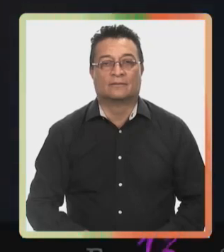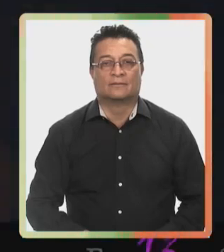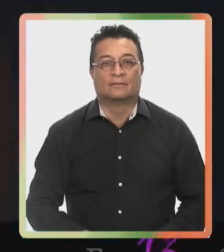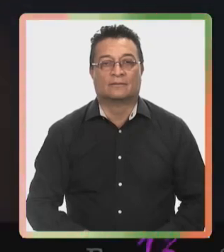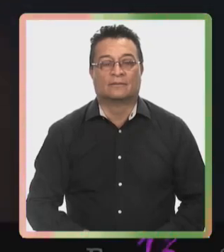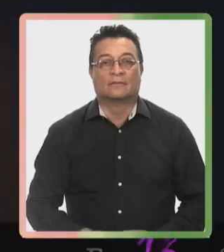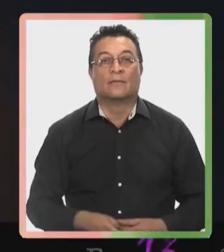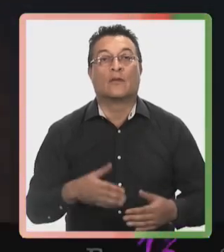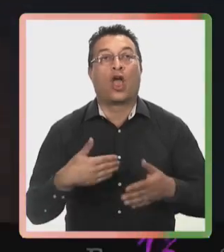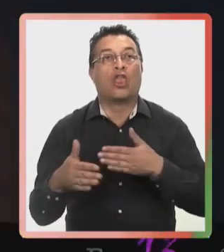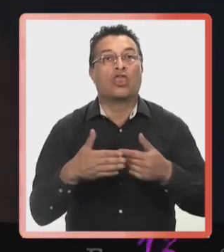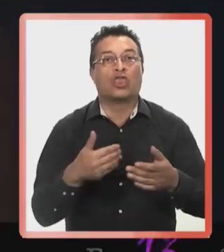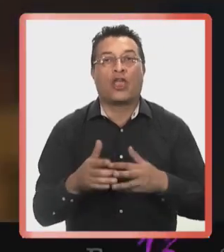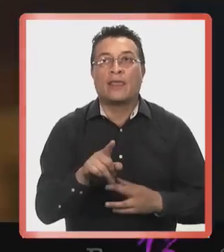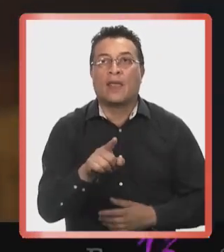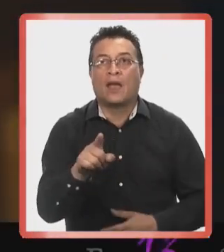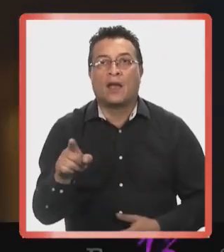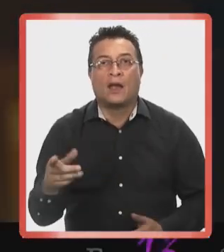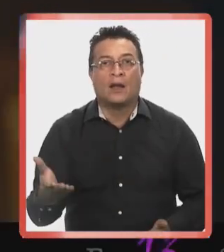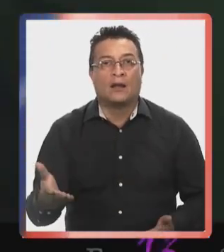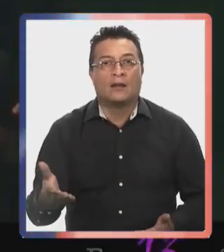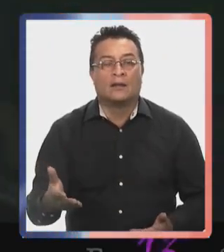¿Dónde está?